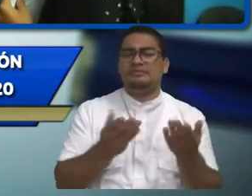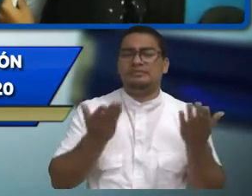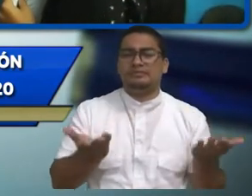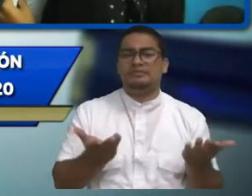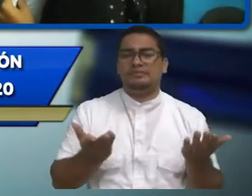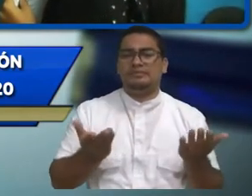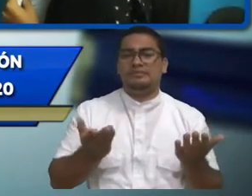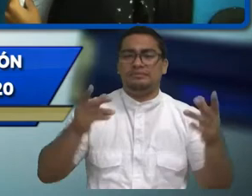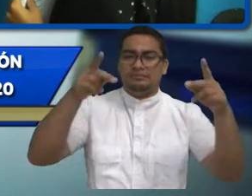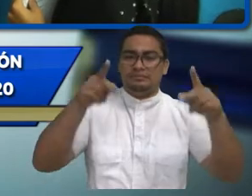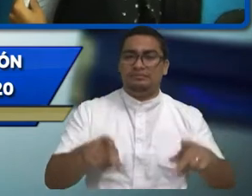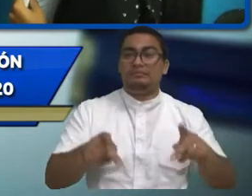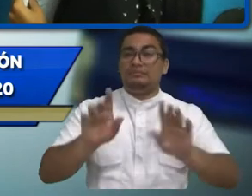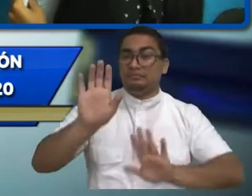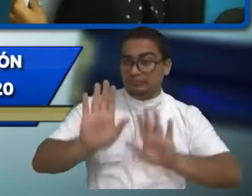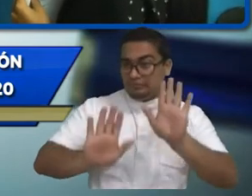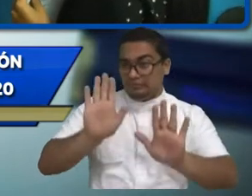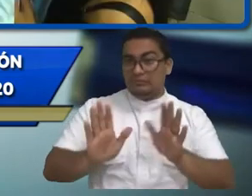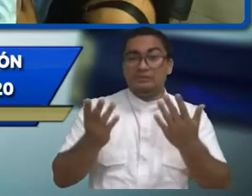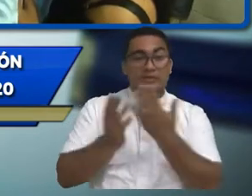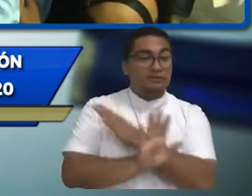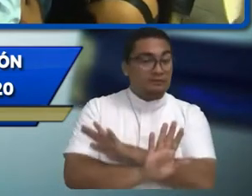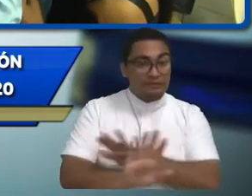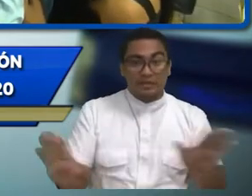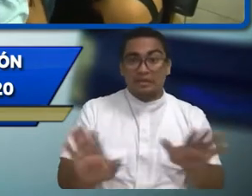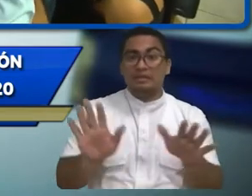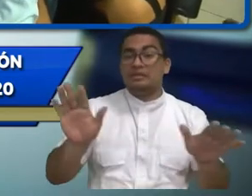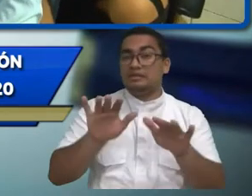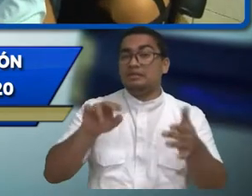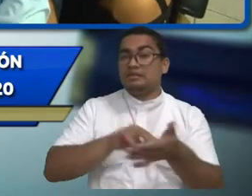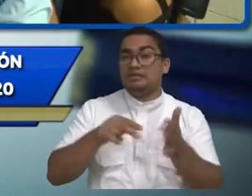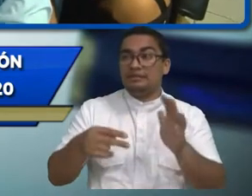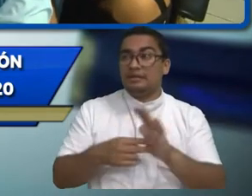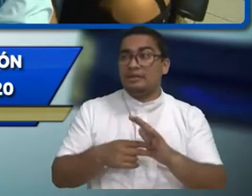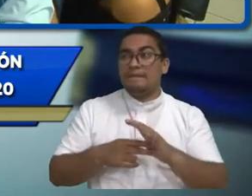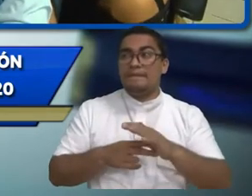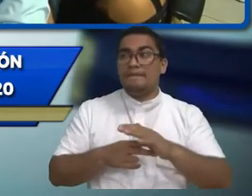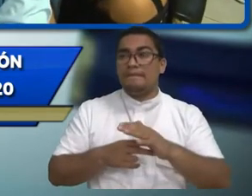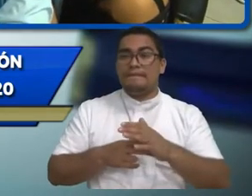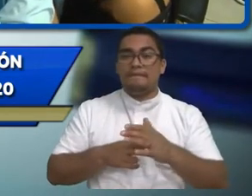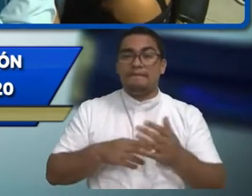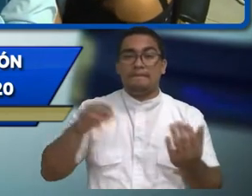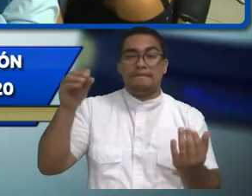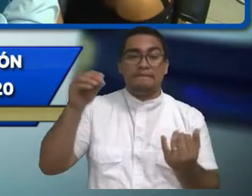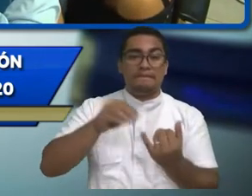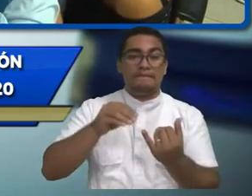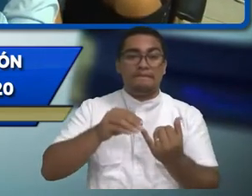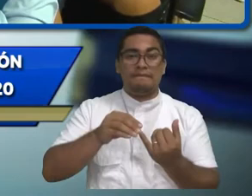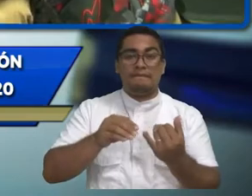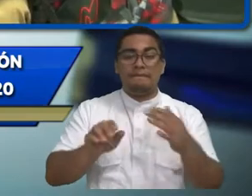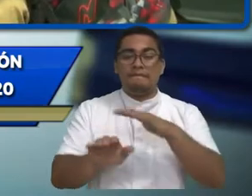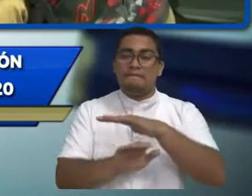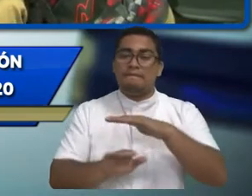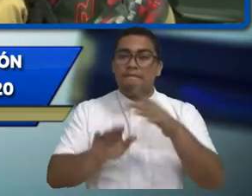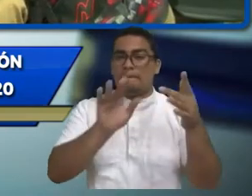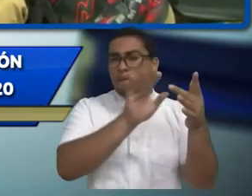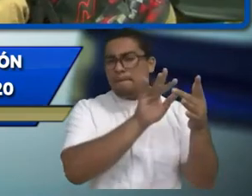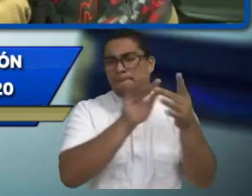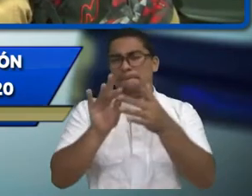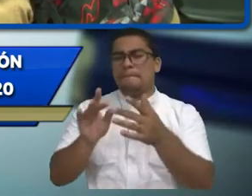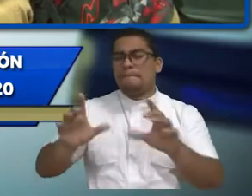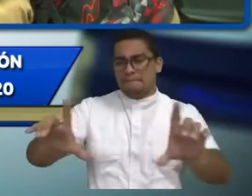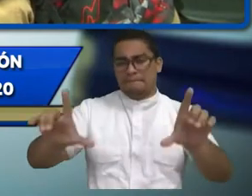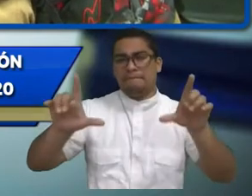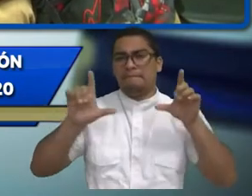protagonista una vez que finaliza sale como un técnico un profesional de la titulado entonces